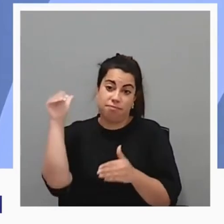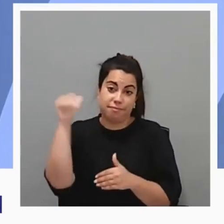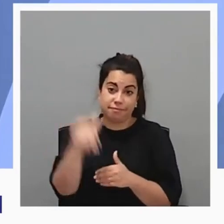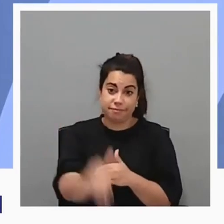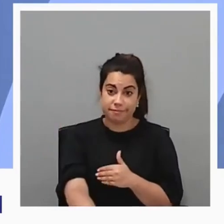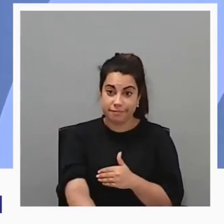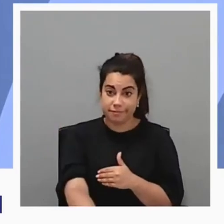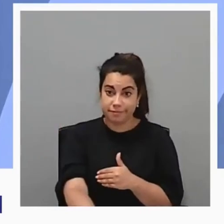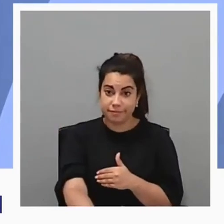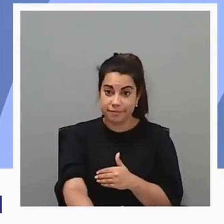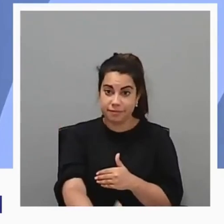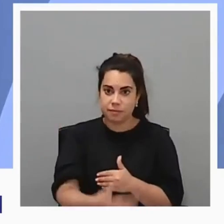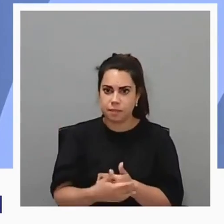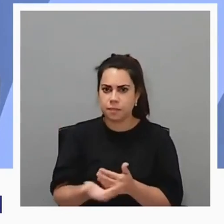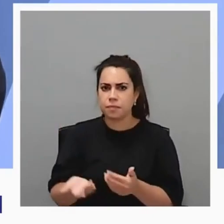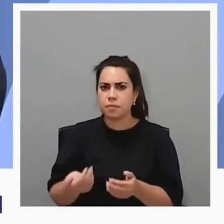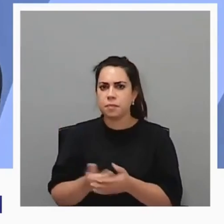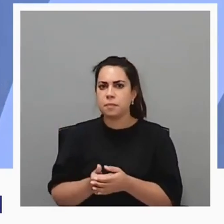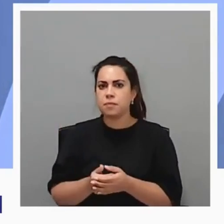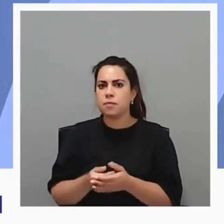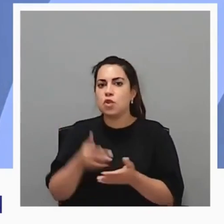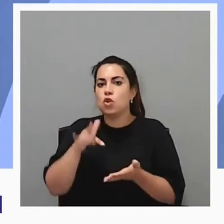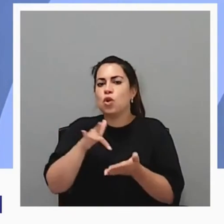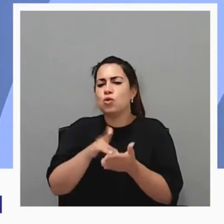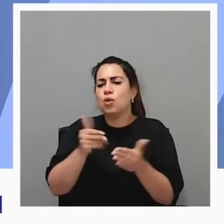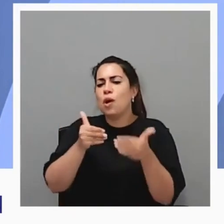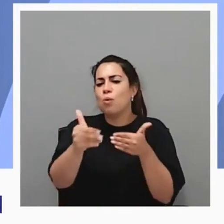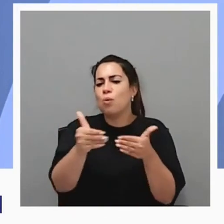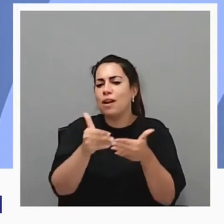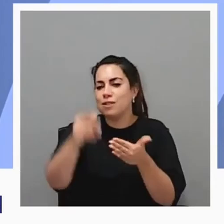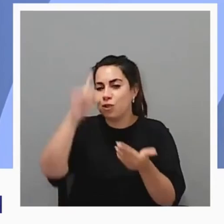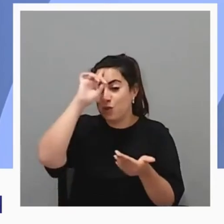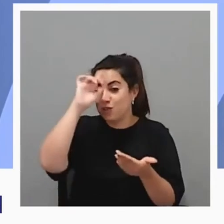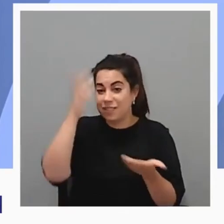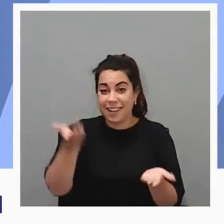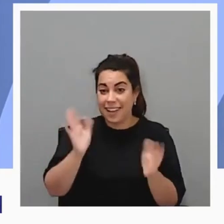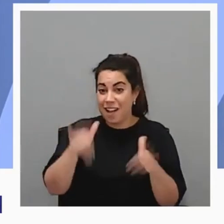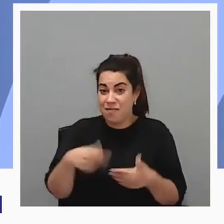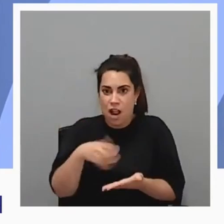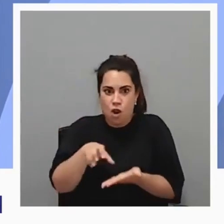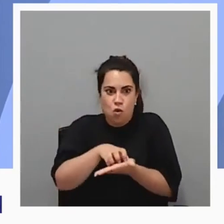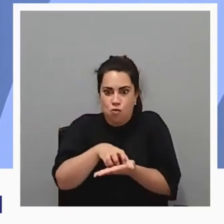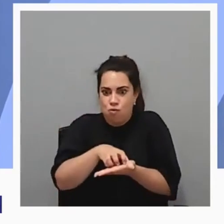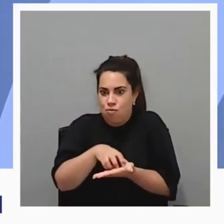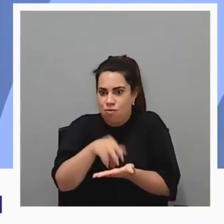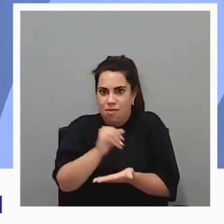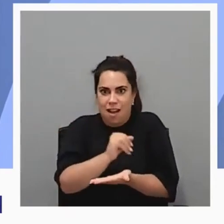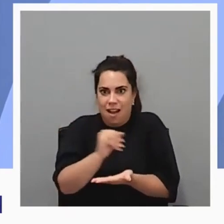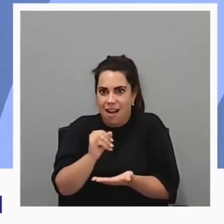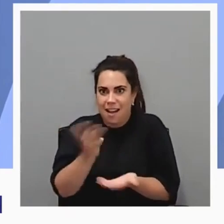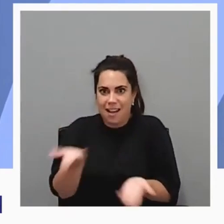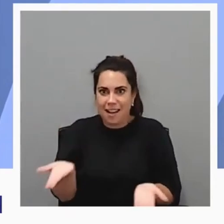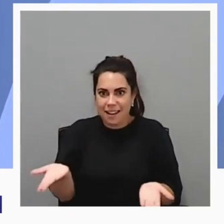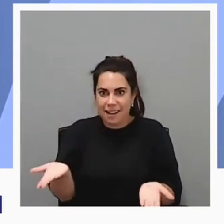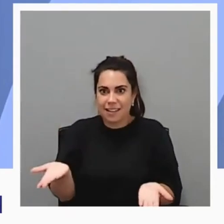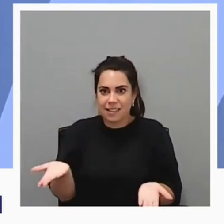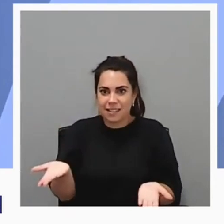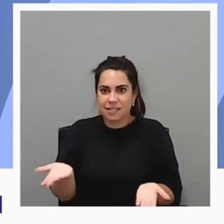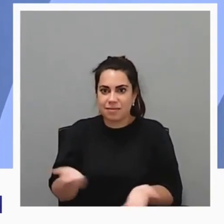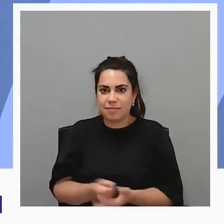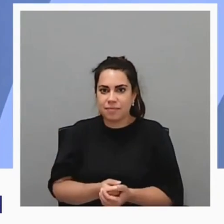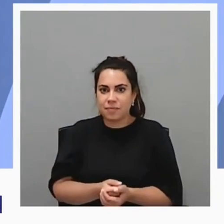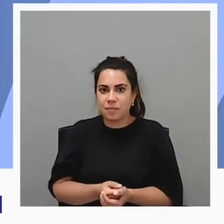va a ocurrir eso. Vivimos siempre en la incertidumbre. Pero como vivimos siempre en la incertidumbre, cualquier